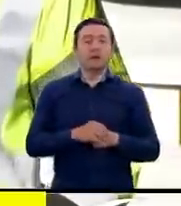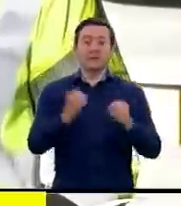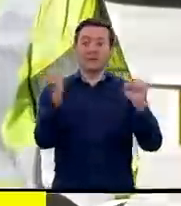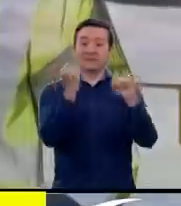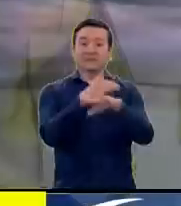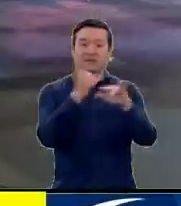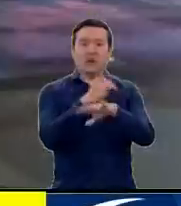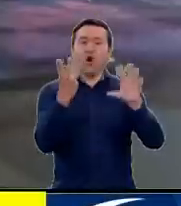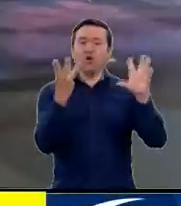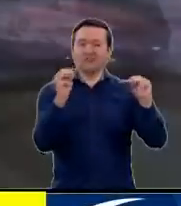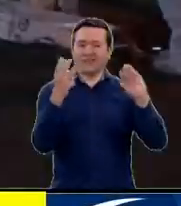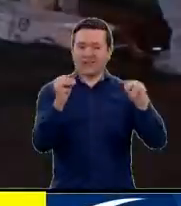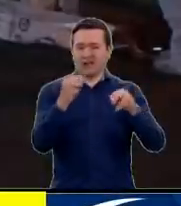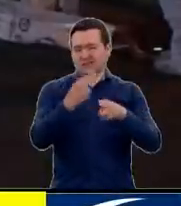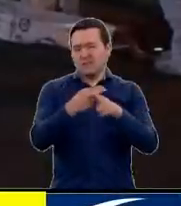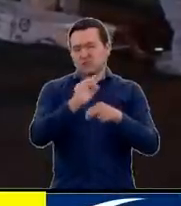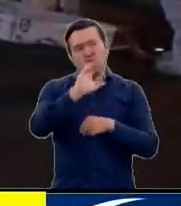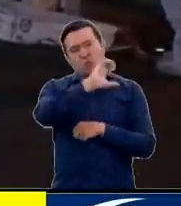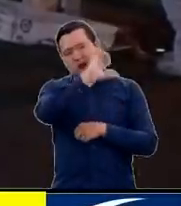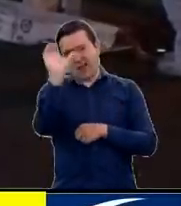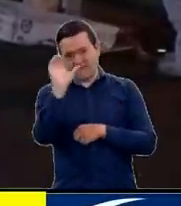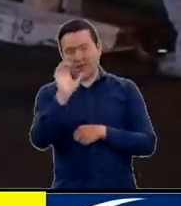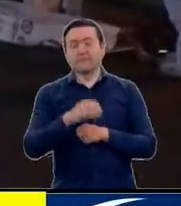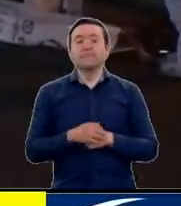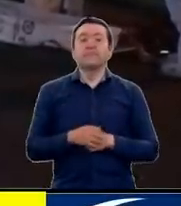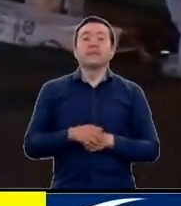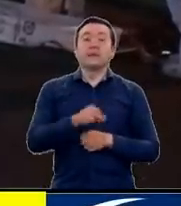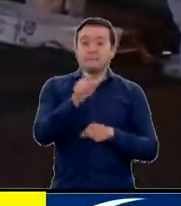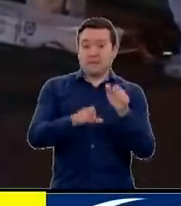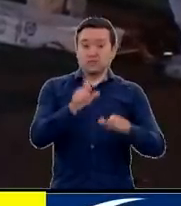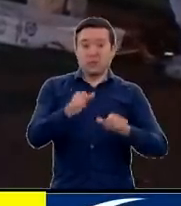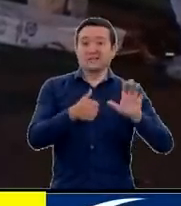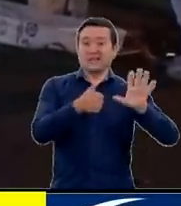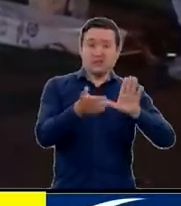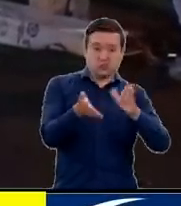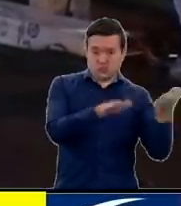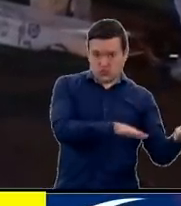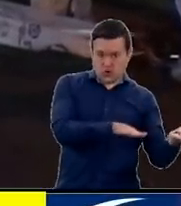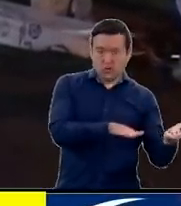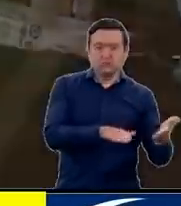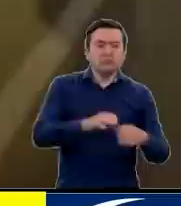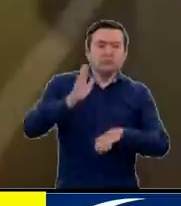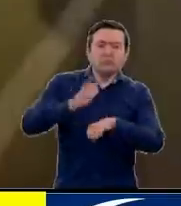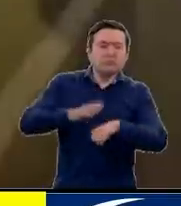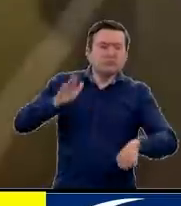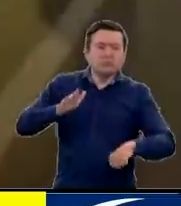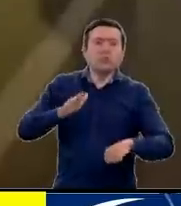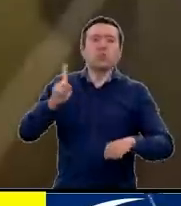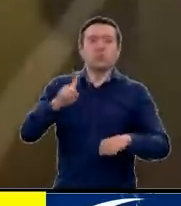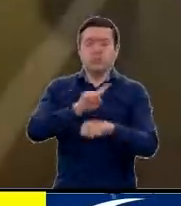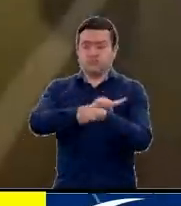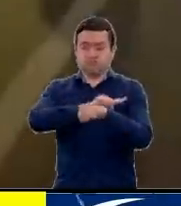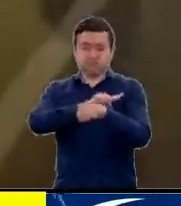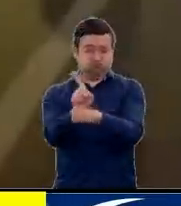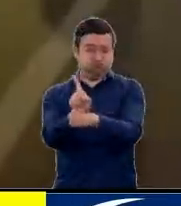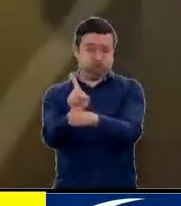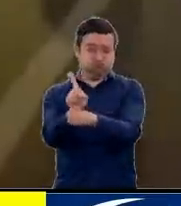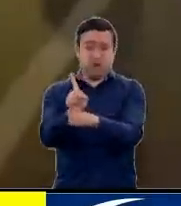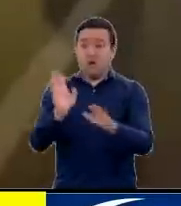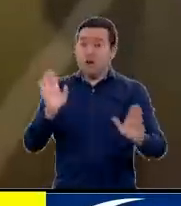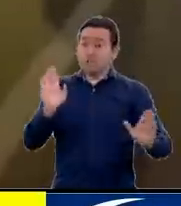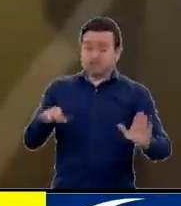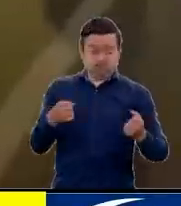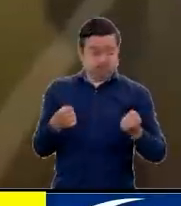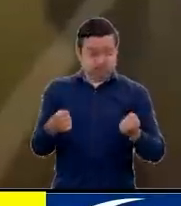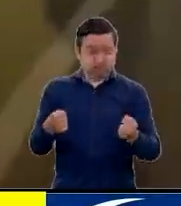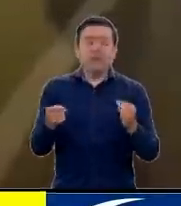Caribe tenemos un accidente vial en la cual fallecen 6 personas. La causa del accidente fue exceso de velocidad y, por supuesto, la persona está en